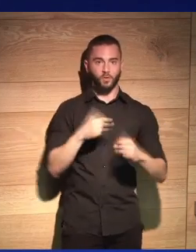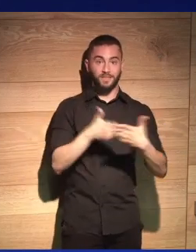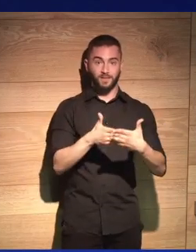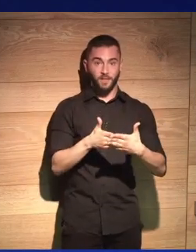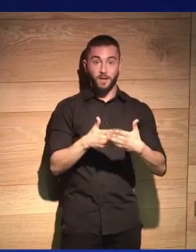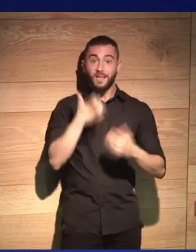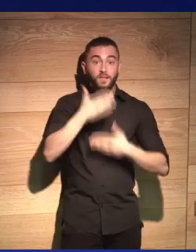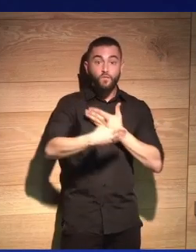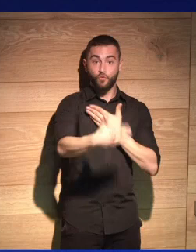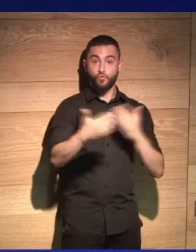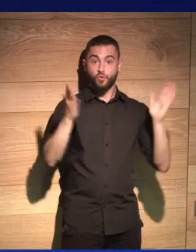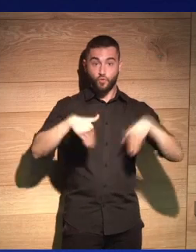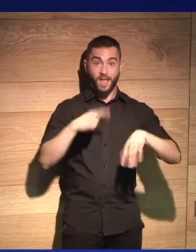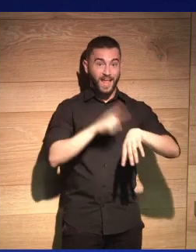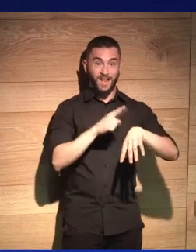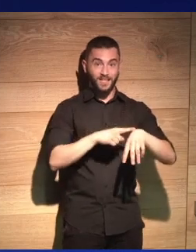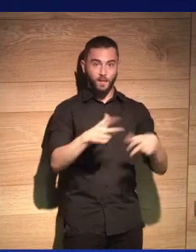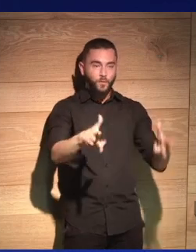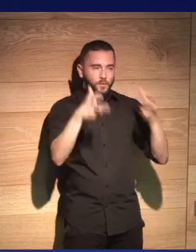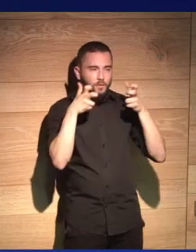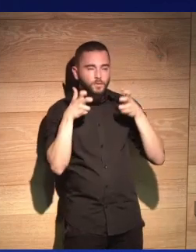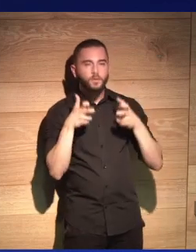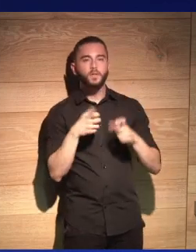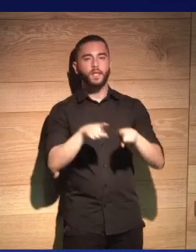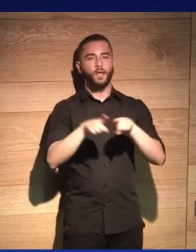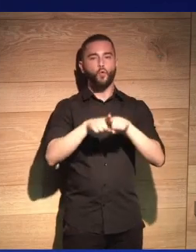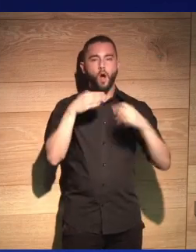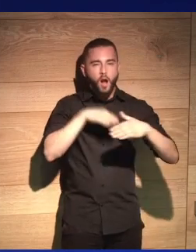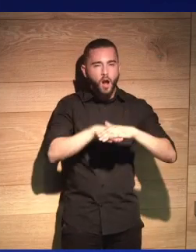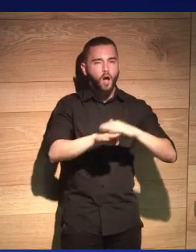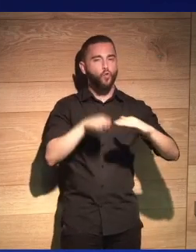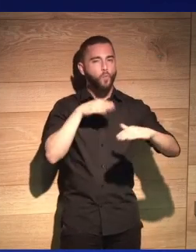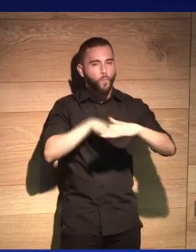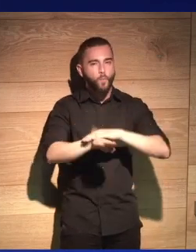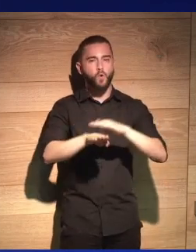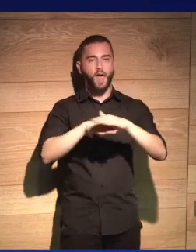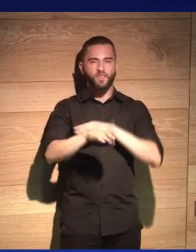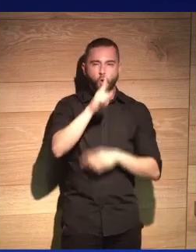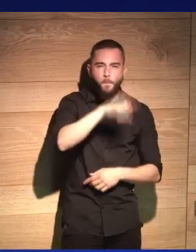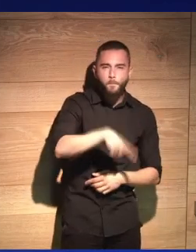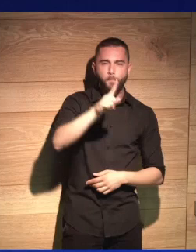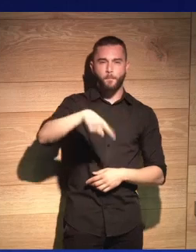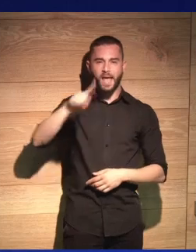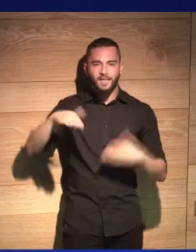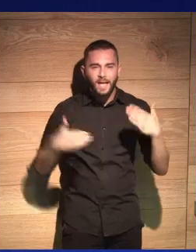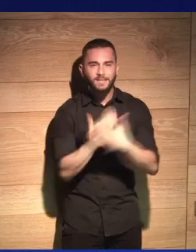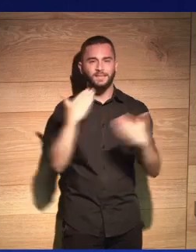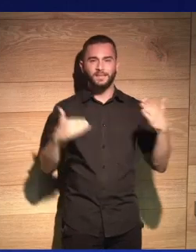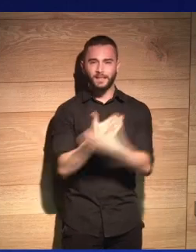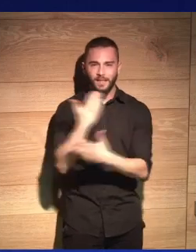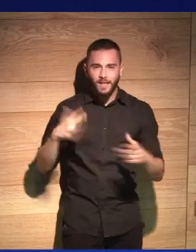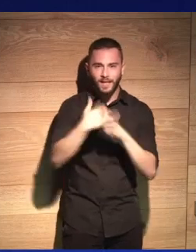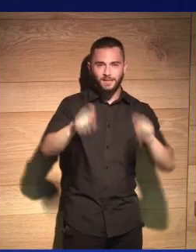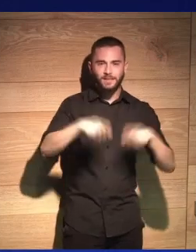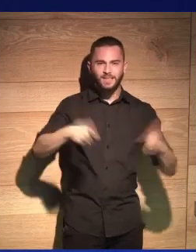futuro, el tiempo se percibe nada más como una acumulación de meses, días, desastres